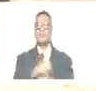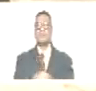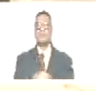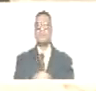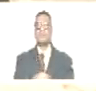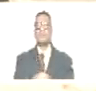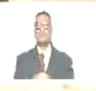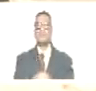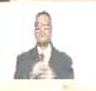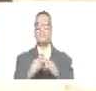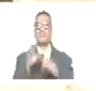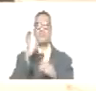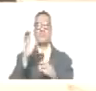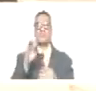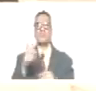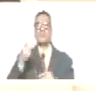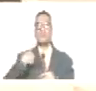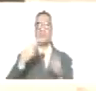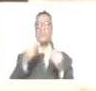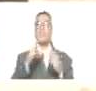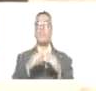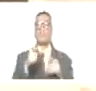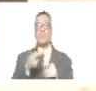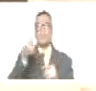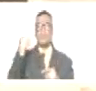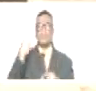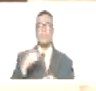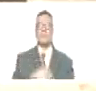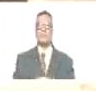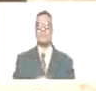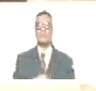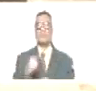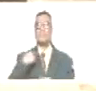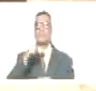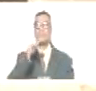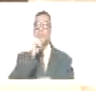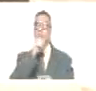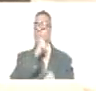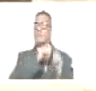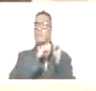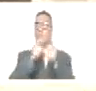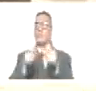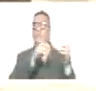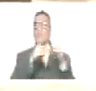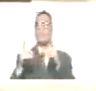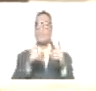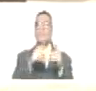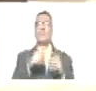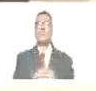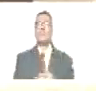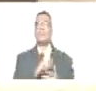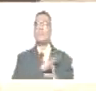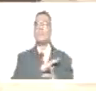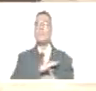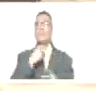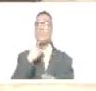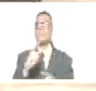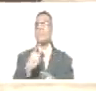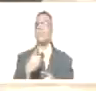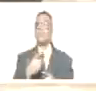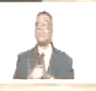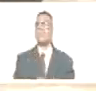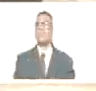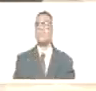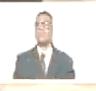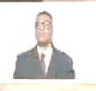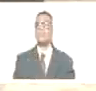patria. Mire, tiene mucho que ver con el anterior. Yo fui nombrado en el debate, presidente. Yo iba a pedir derecho a réplica.